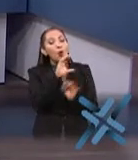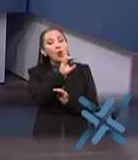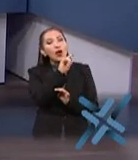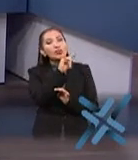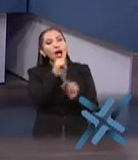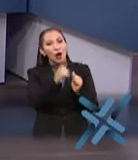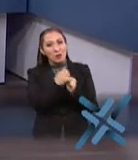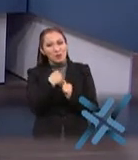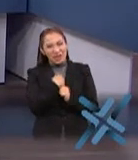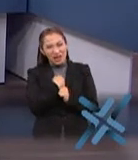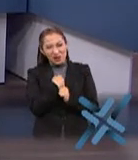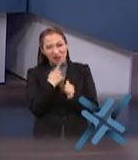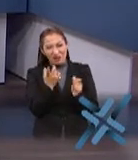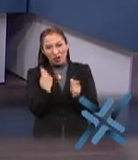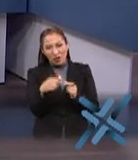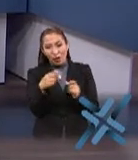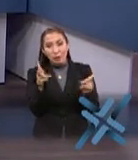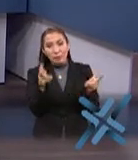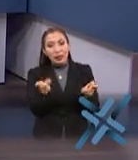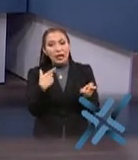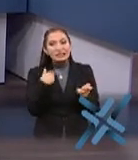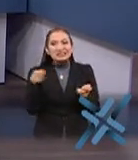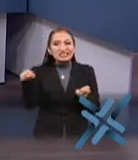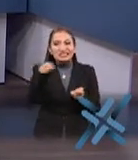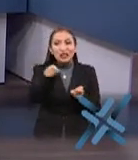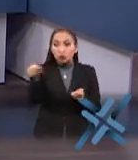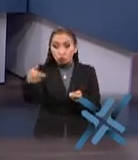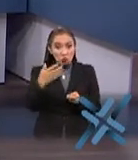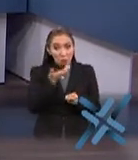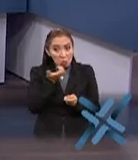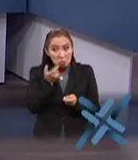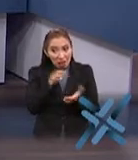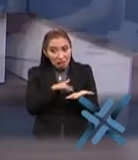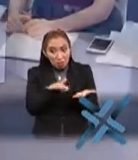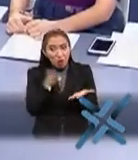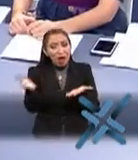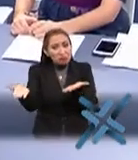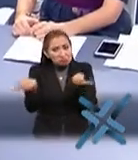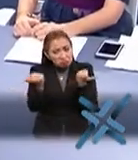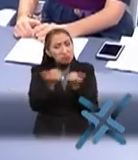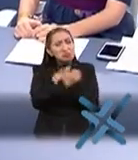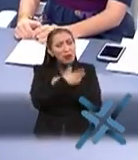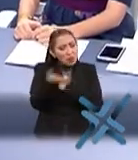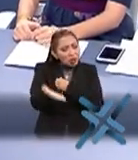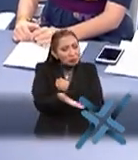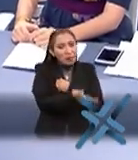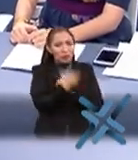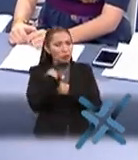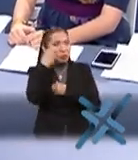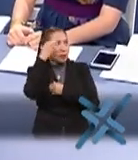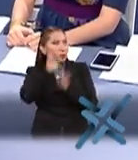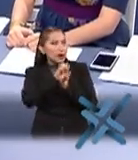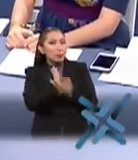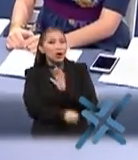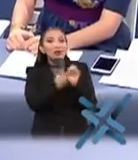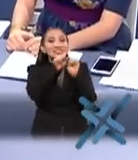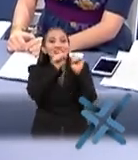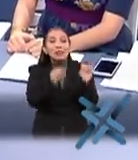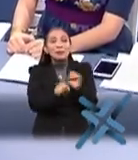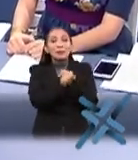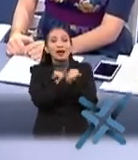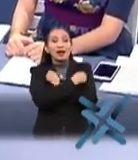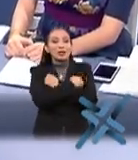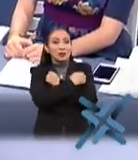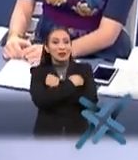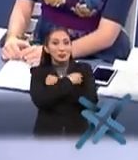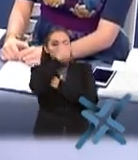ese sector que frecuenta muy poco los libros, aunque tengan incluso educación. Claro. Yo no olvido que, por ejemplo, el sistema educativo mexicano es de